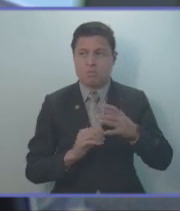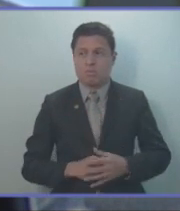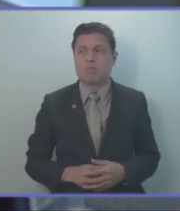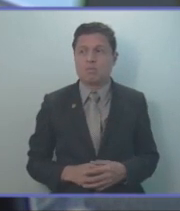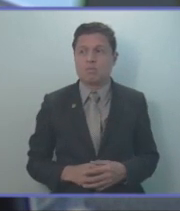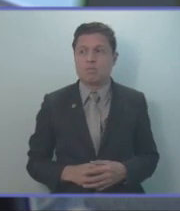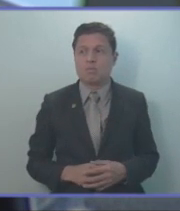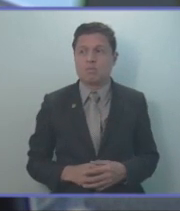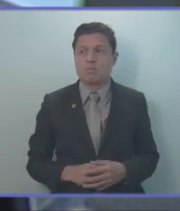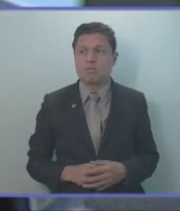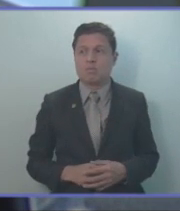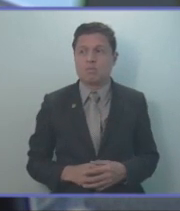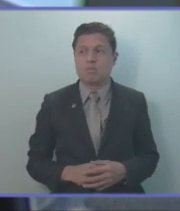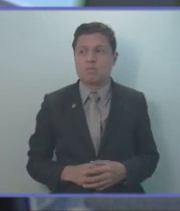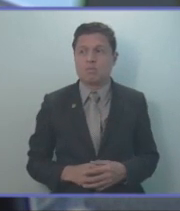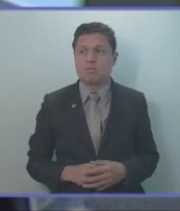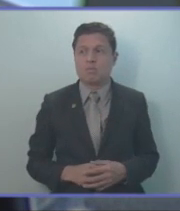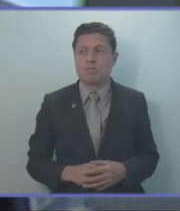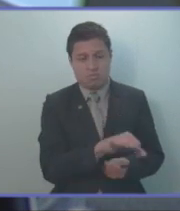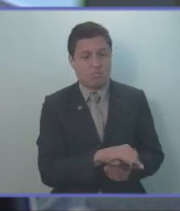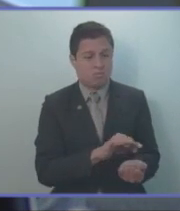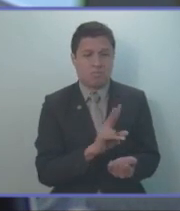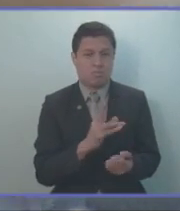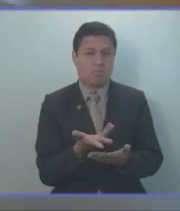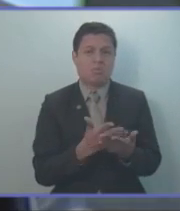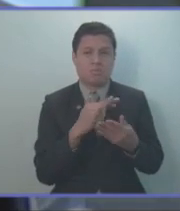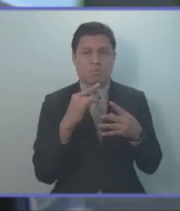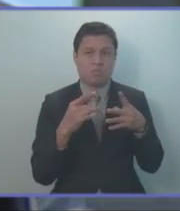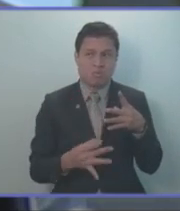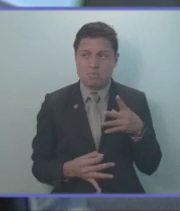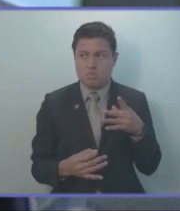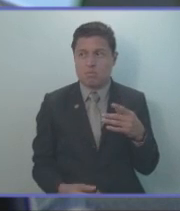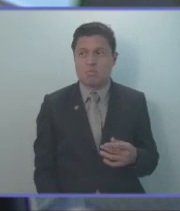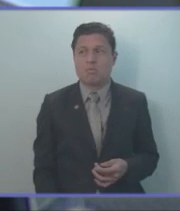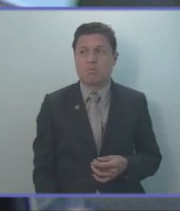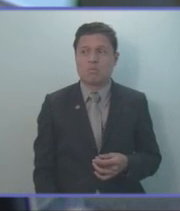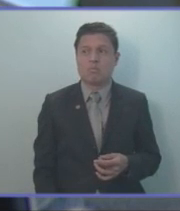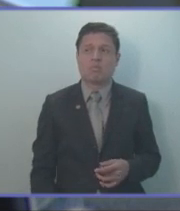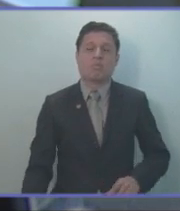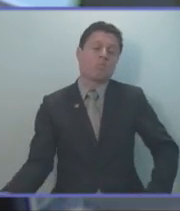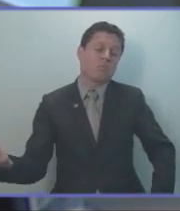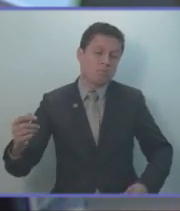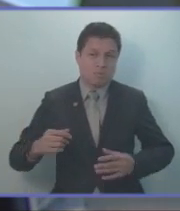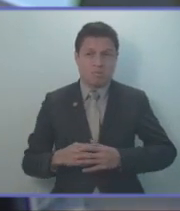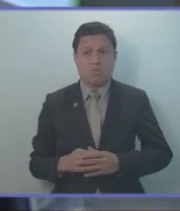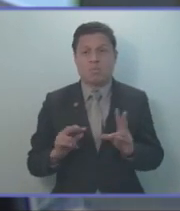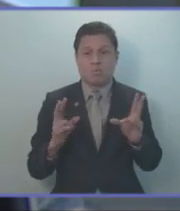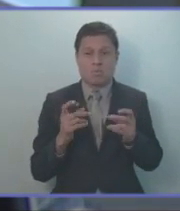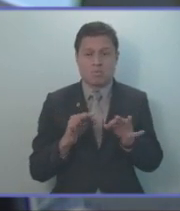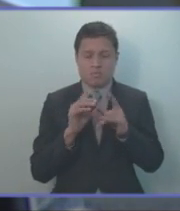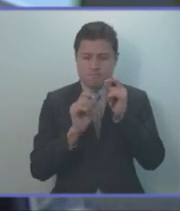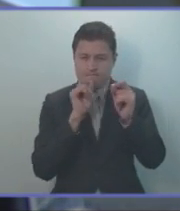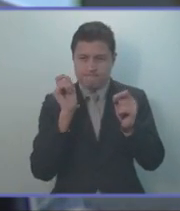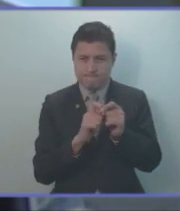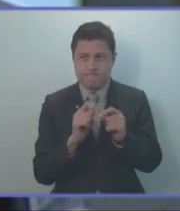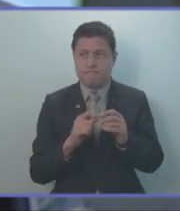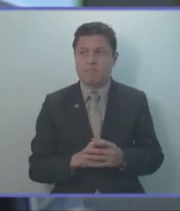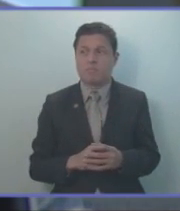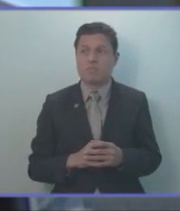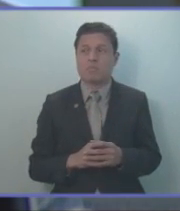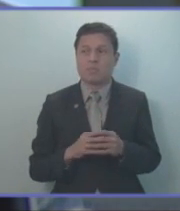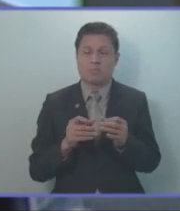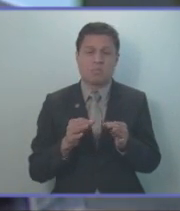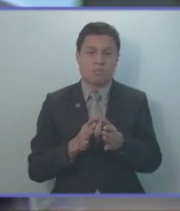ya que ninguno de los expedientes se refiere a proyectos de ley ni en sentido estricto, ni en